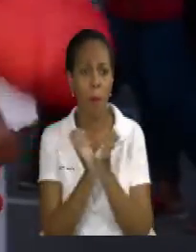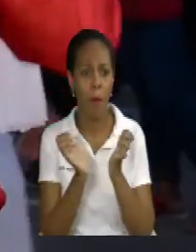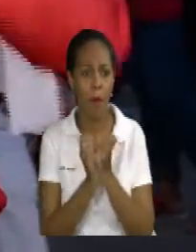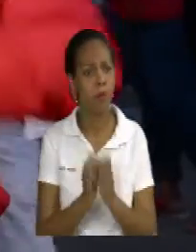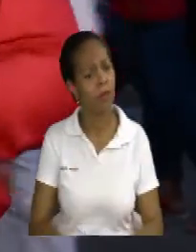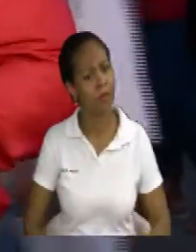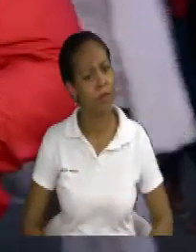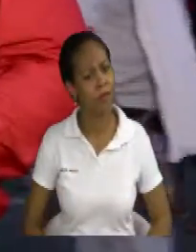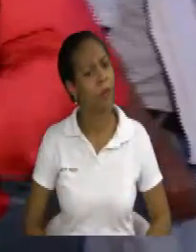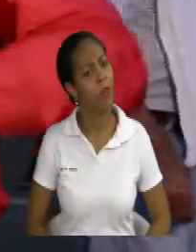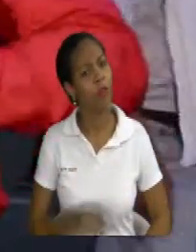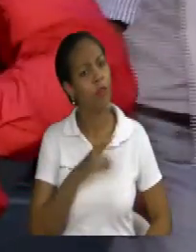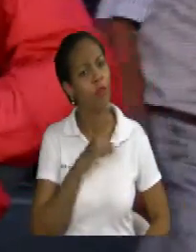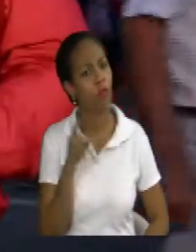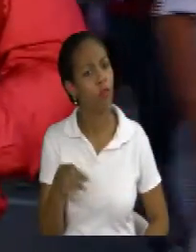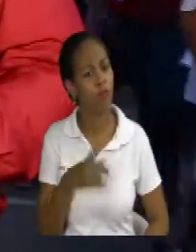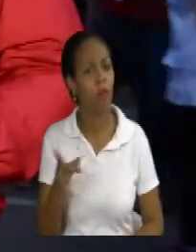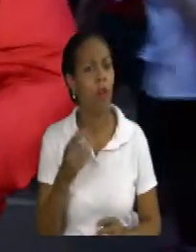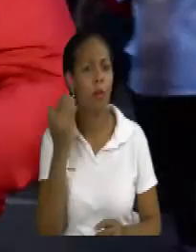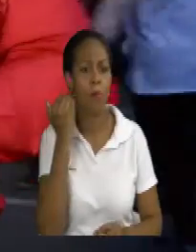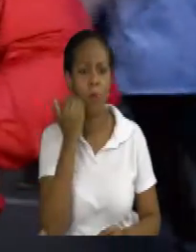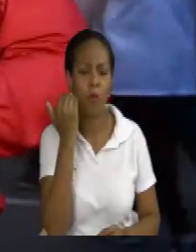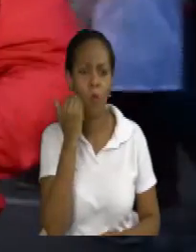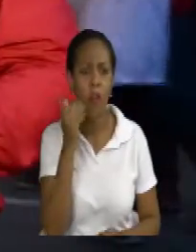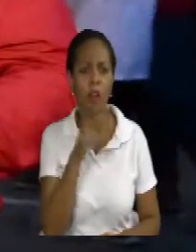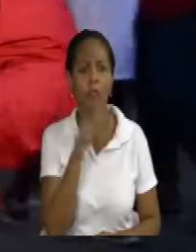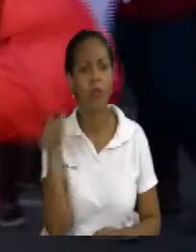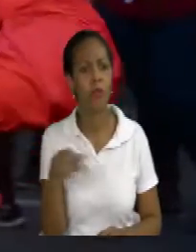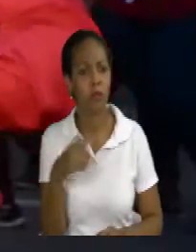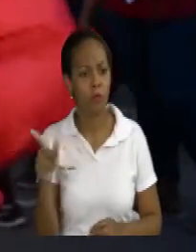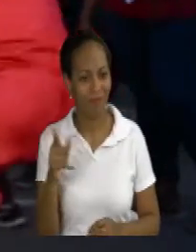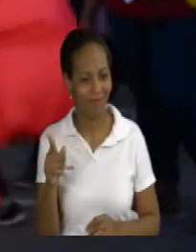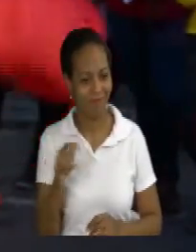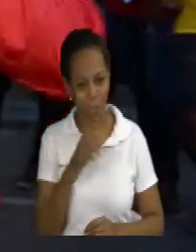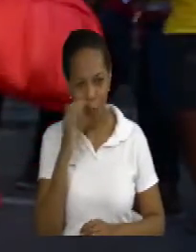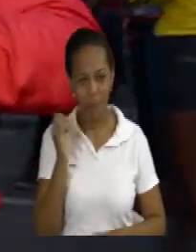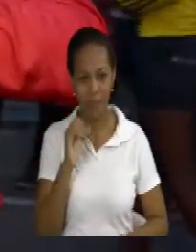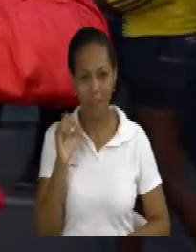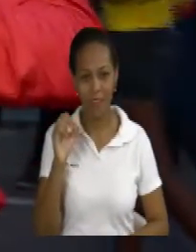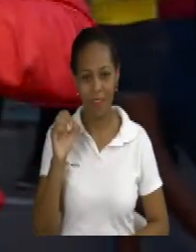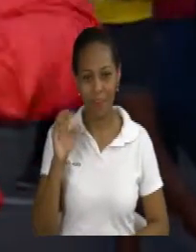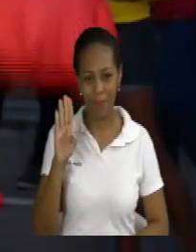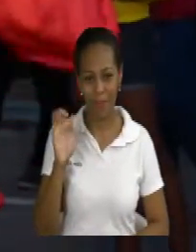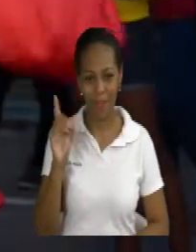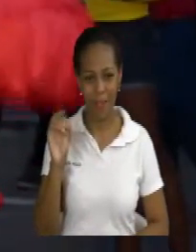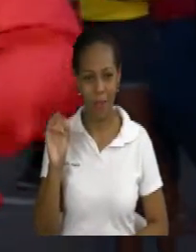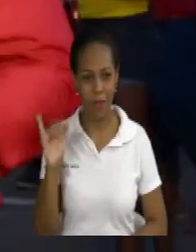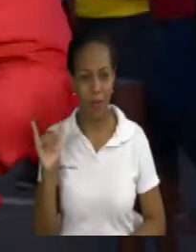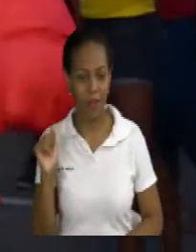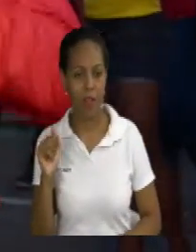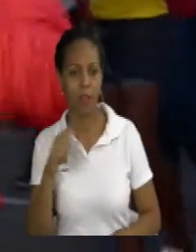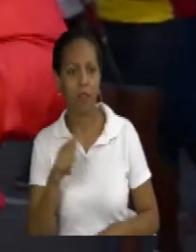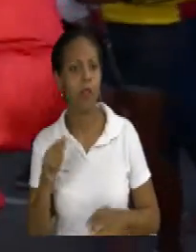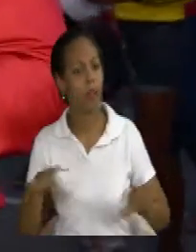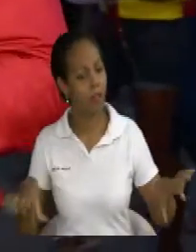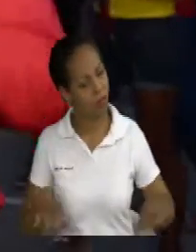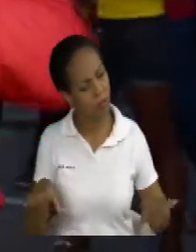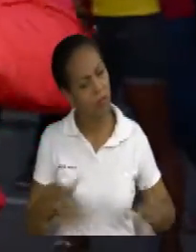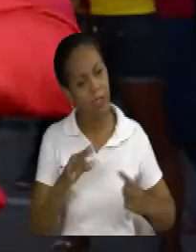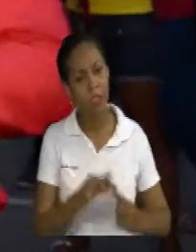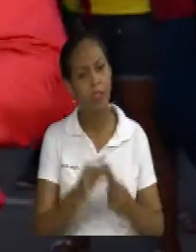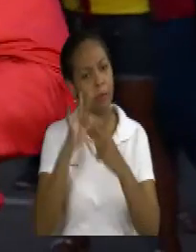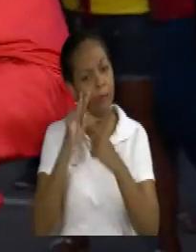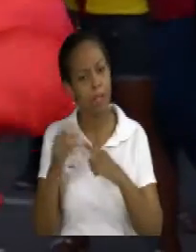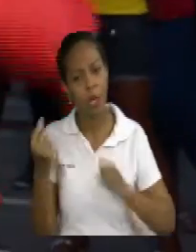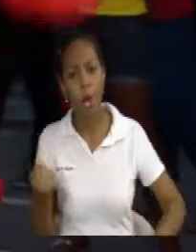mujer, dentro del proyecto de renovación liberal de Julián Bedoya, jugará y juega y jugará un papel importante